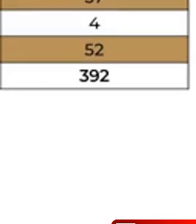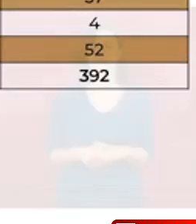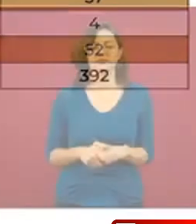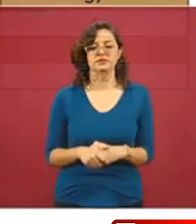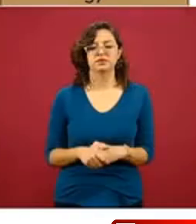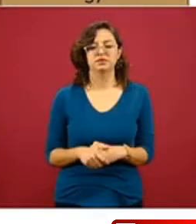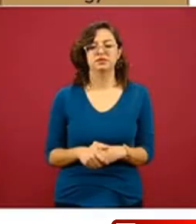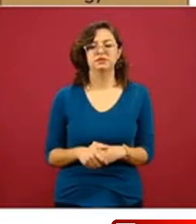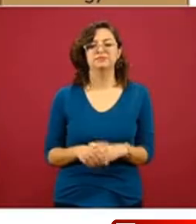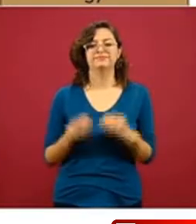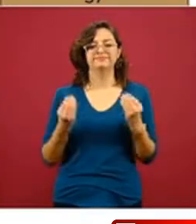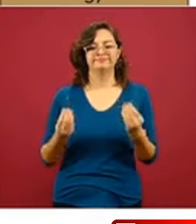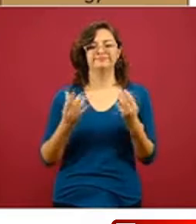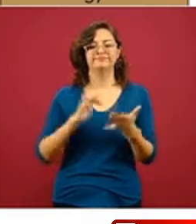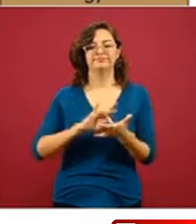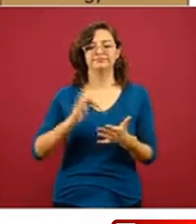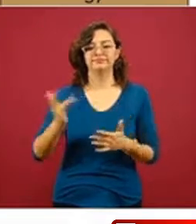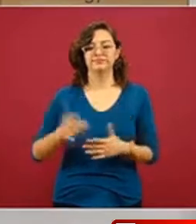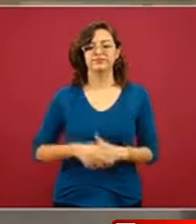alto. Muchas gracias.